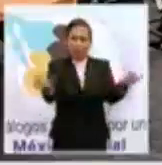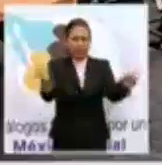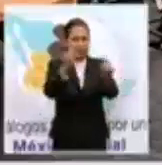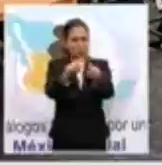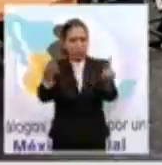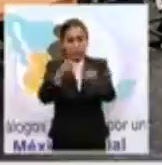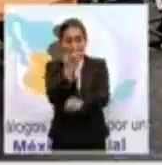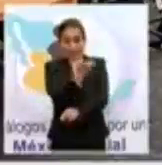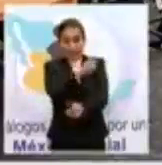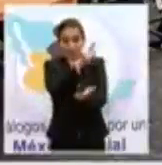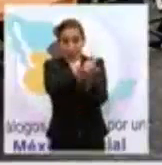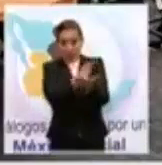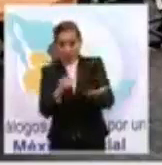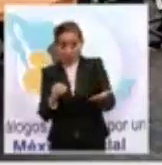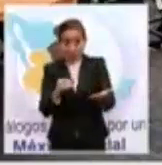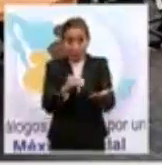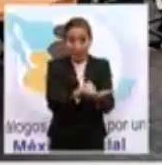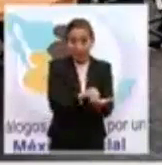que esta ley